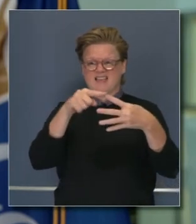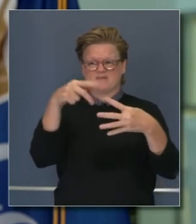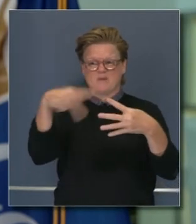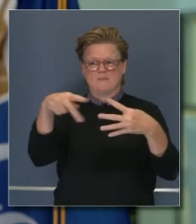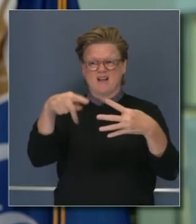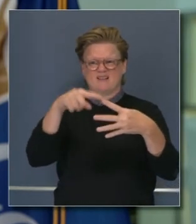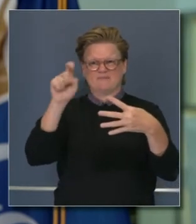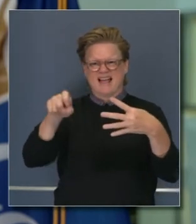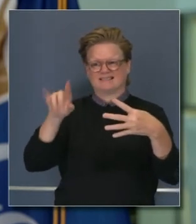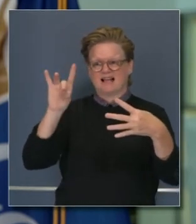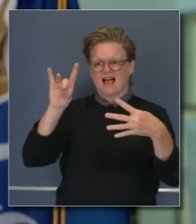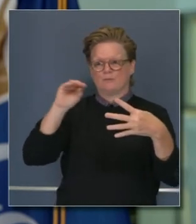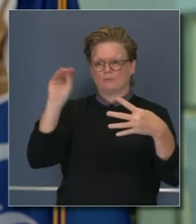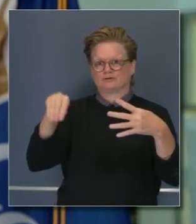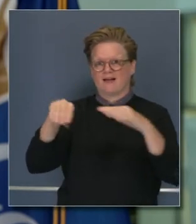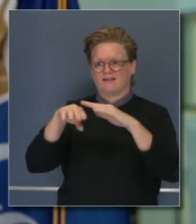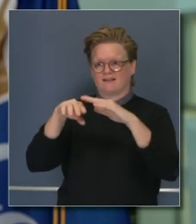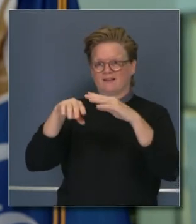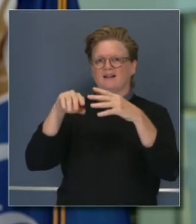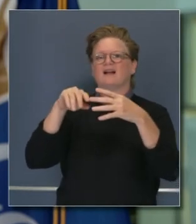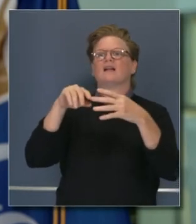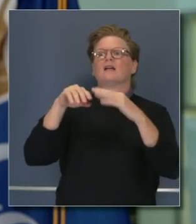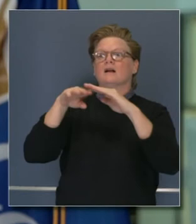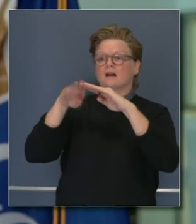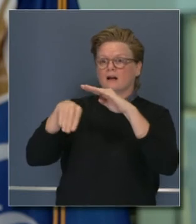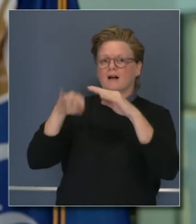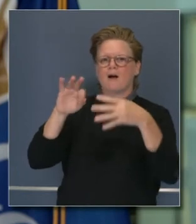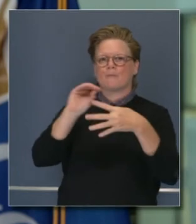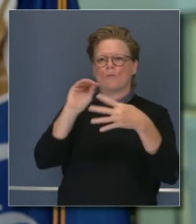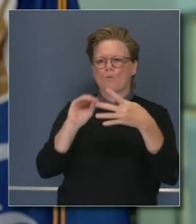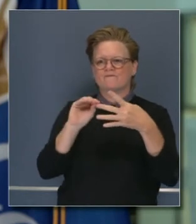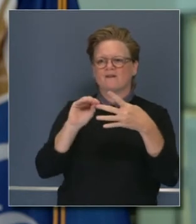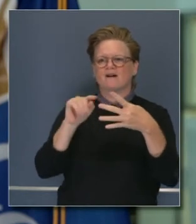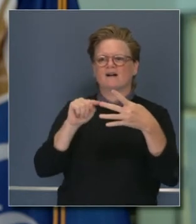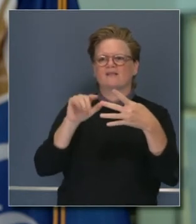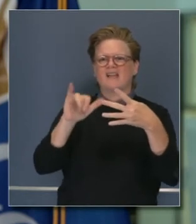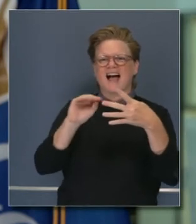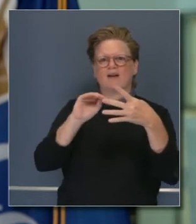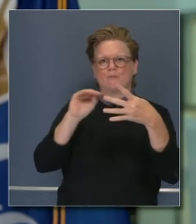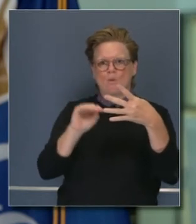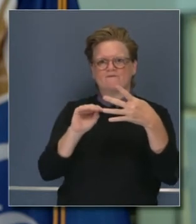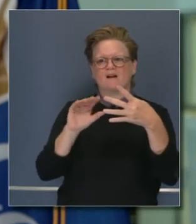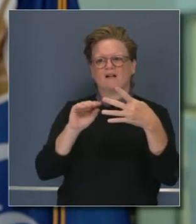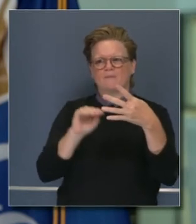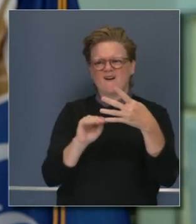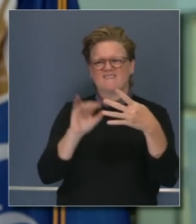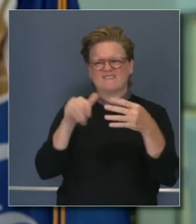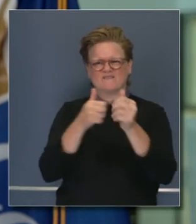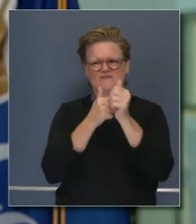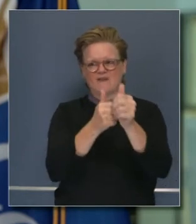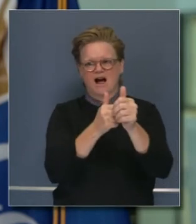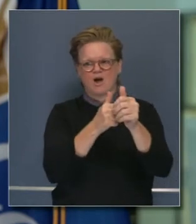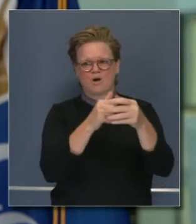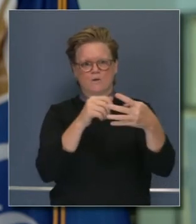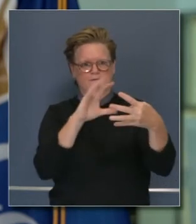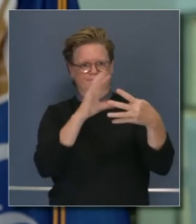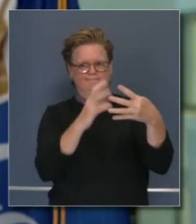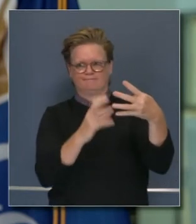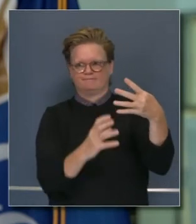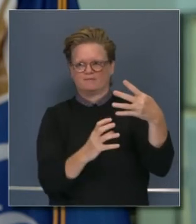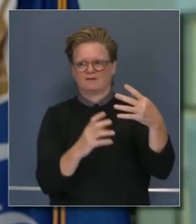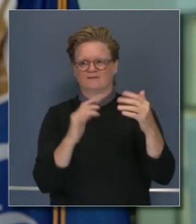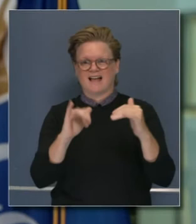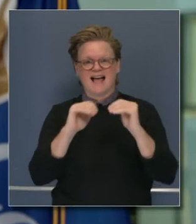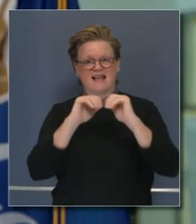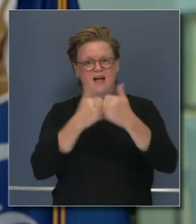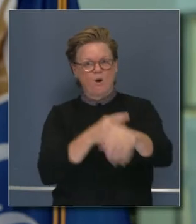menos, los criterios respecto a los índices de casos, 7% o menos, eso es lo que determina. Determinará cuándo y